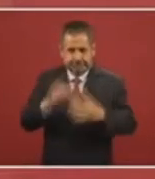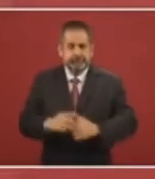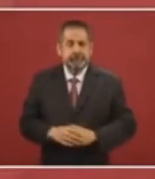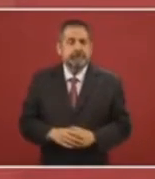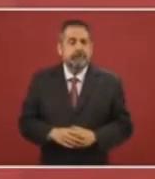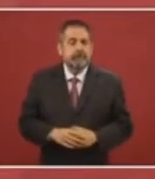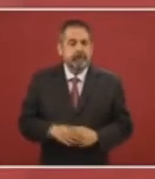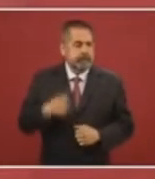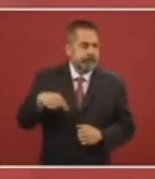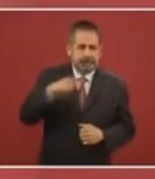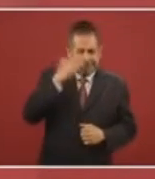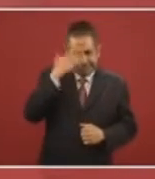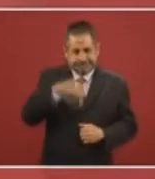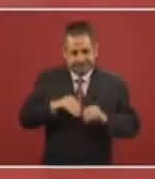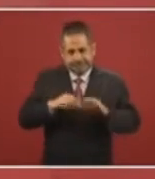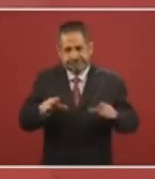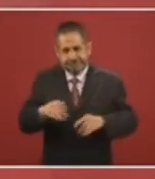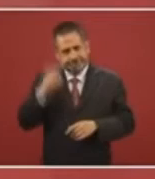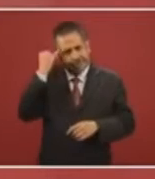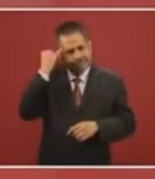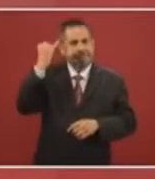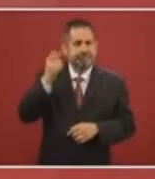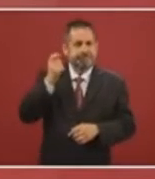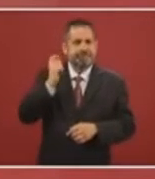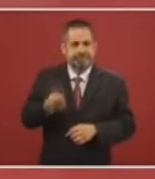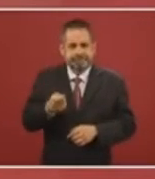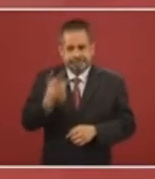para que tengamos una idea.